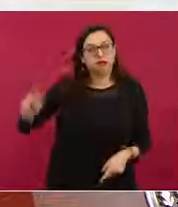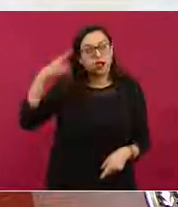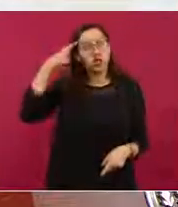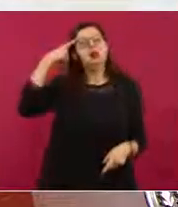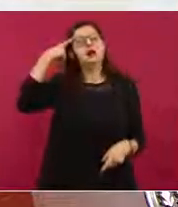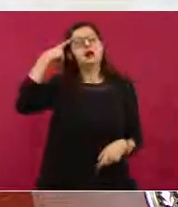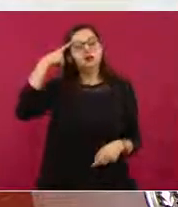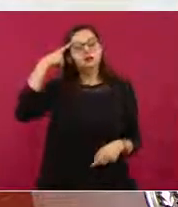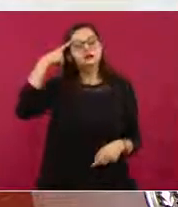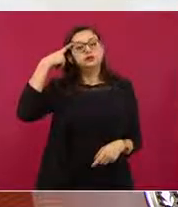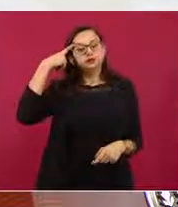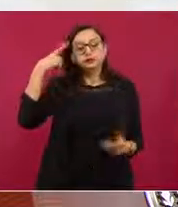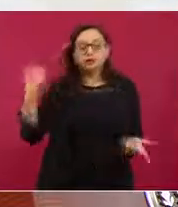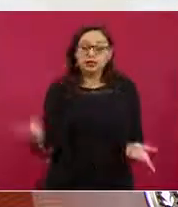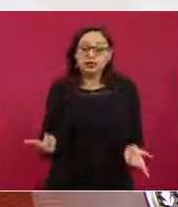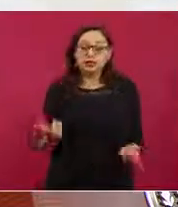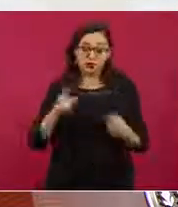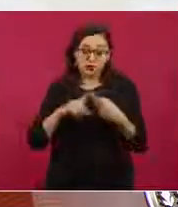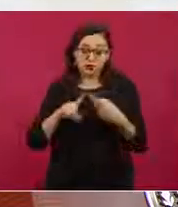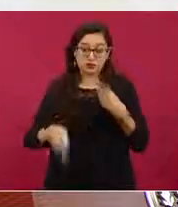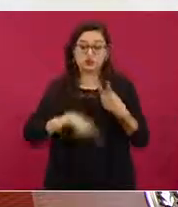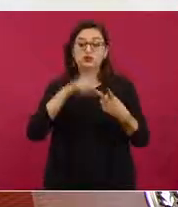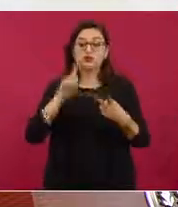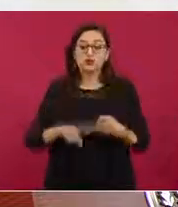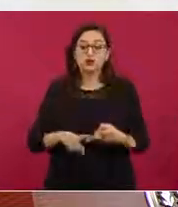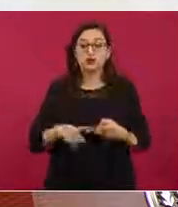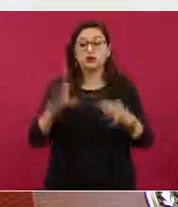Y además no hablo de corrido,